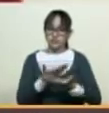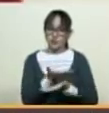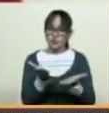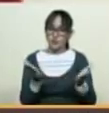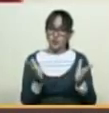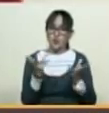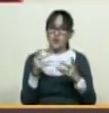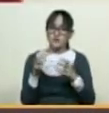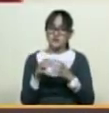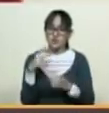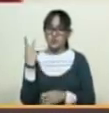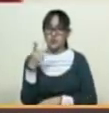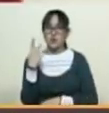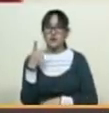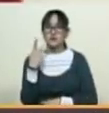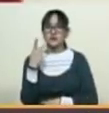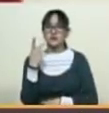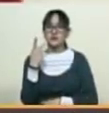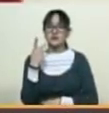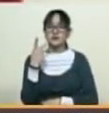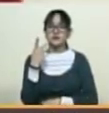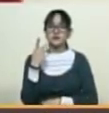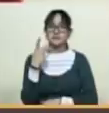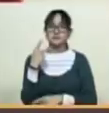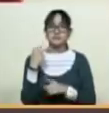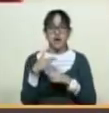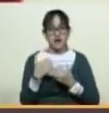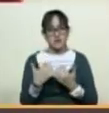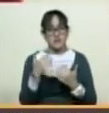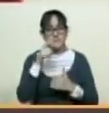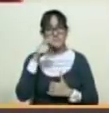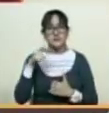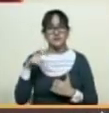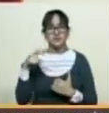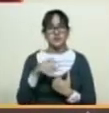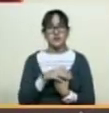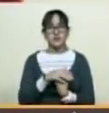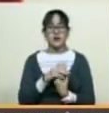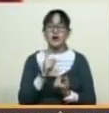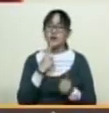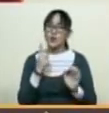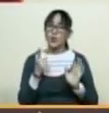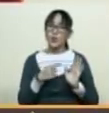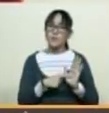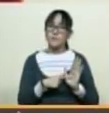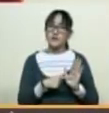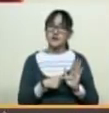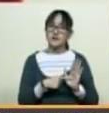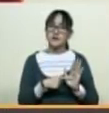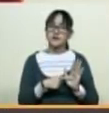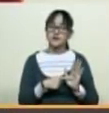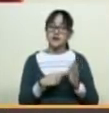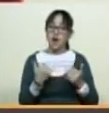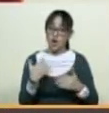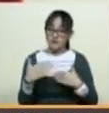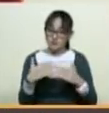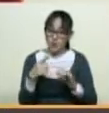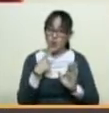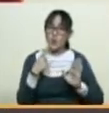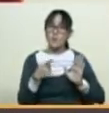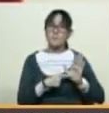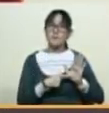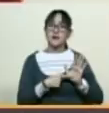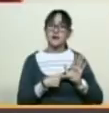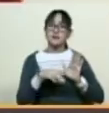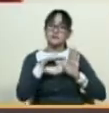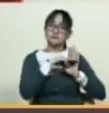las organizaciones con fines políticos y ante los candidatos que íbamos a cumplir y vamos a cumplir y estamos cumpliendo con